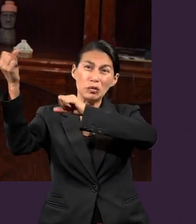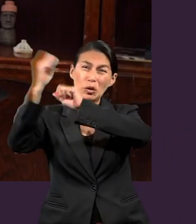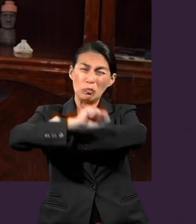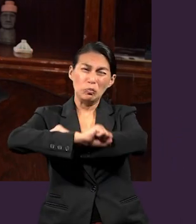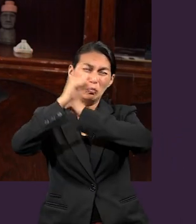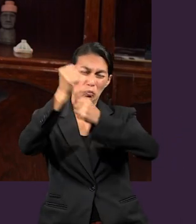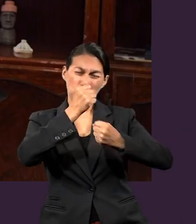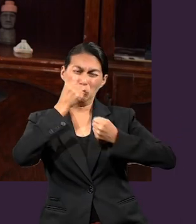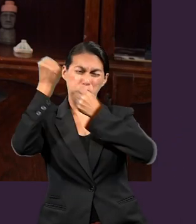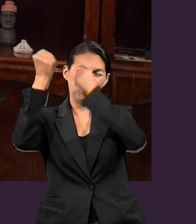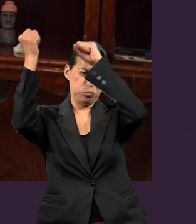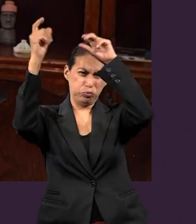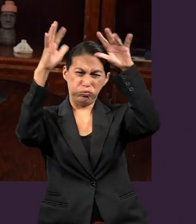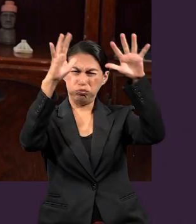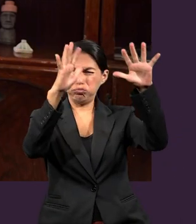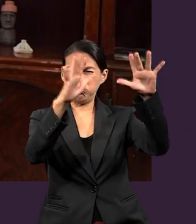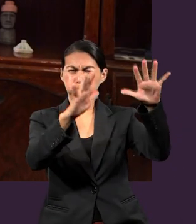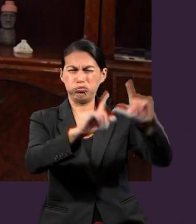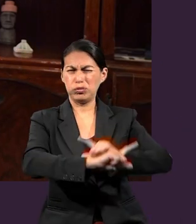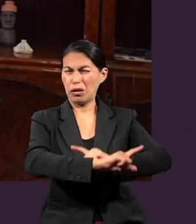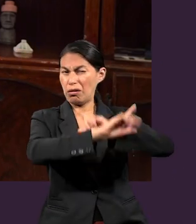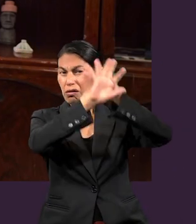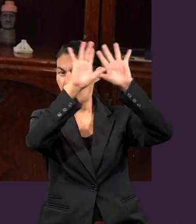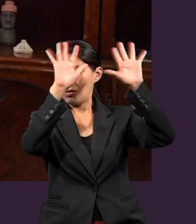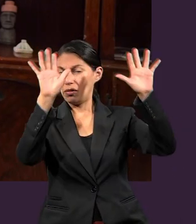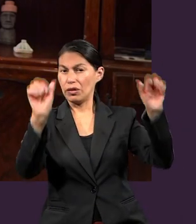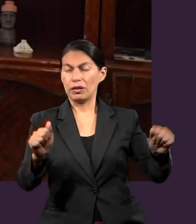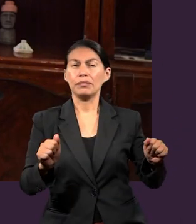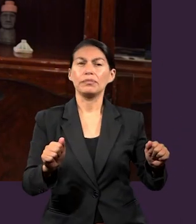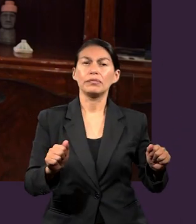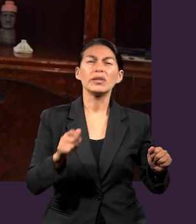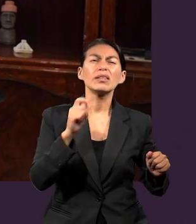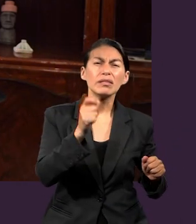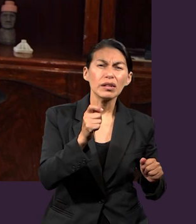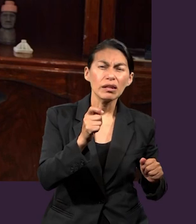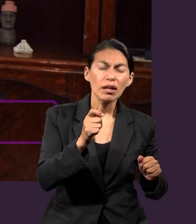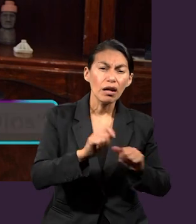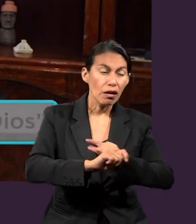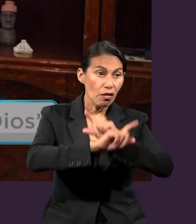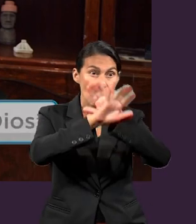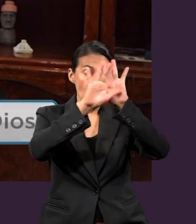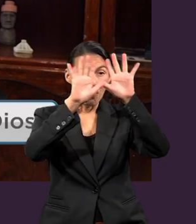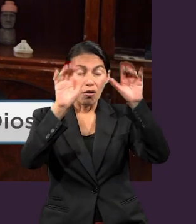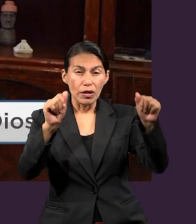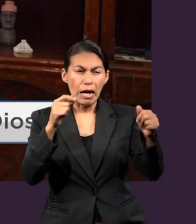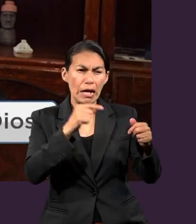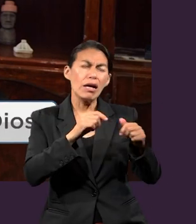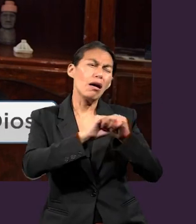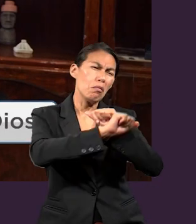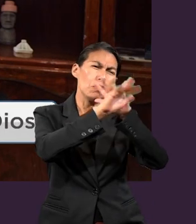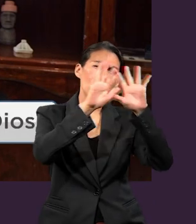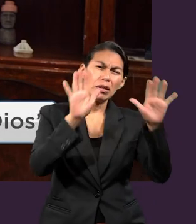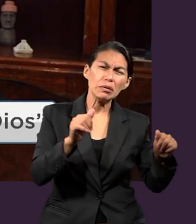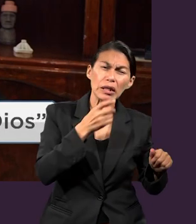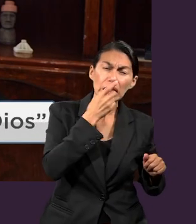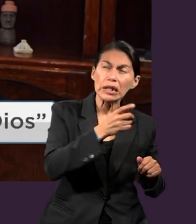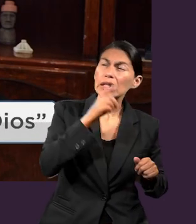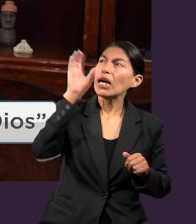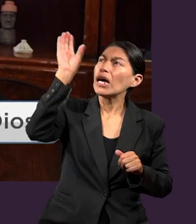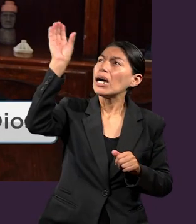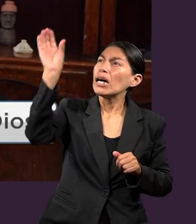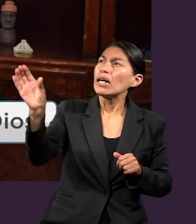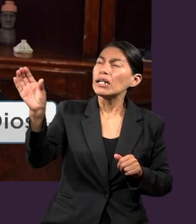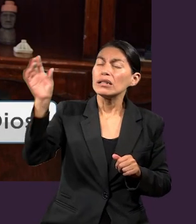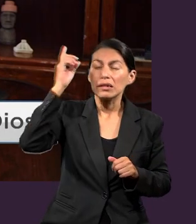dice la tierra fue alumbrada con su gloria. La gloria es una continua